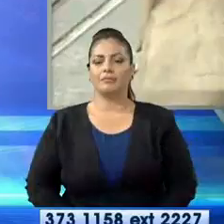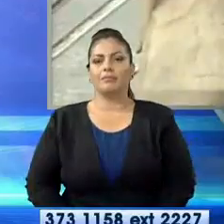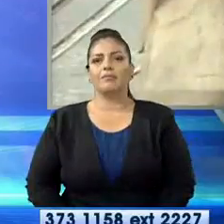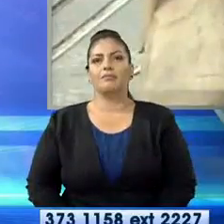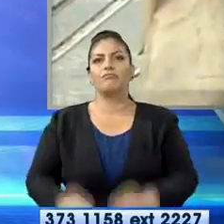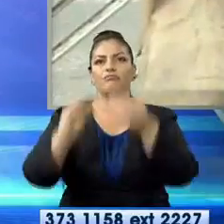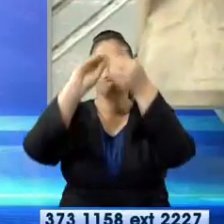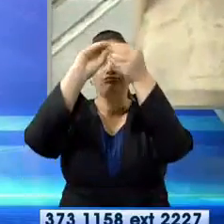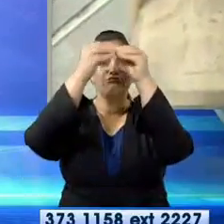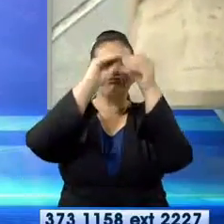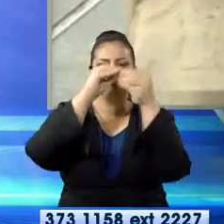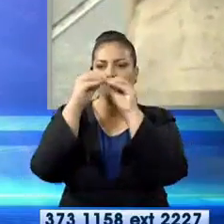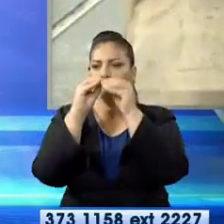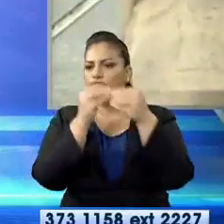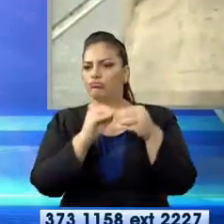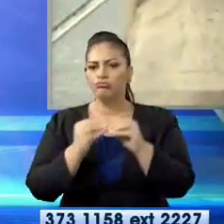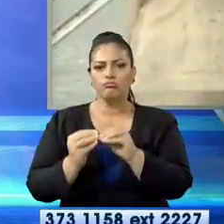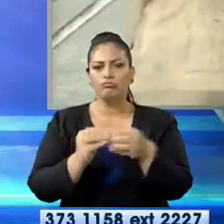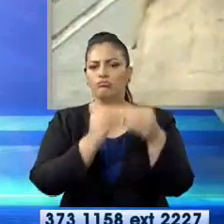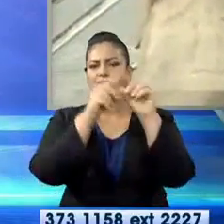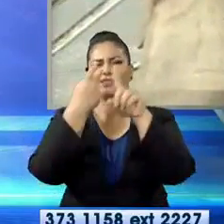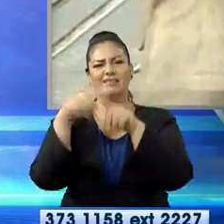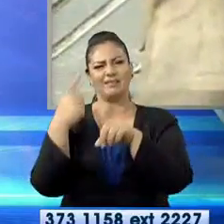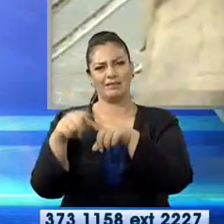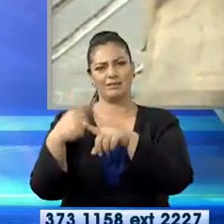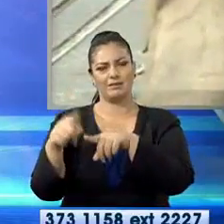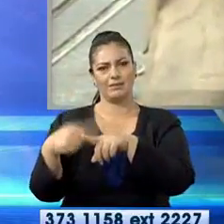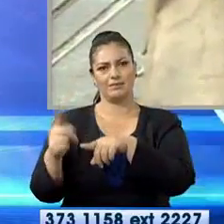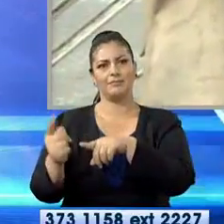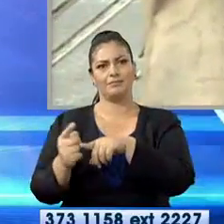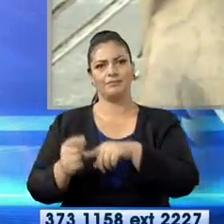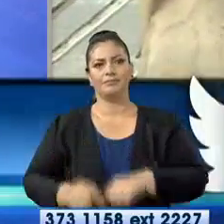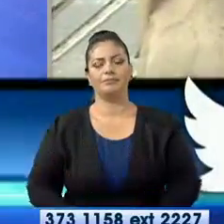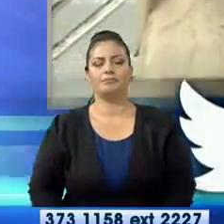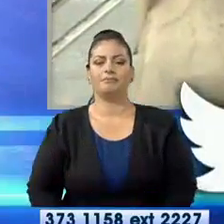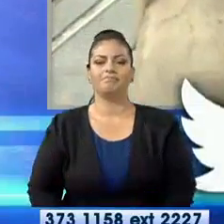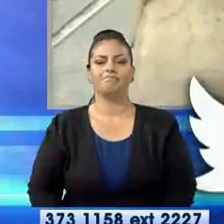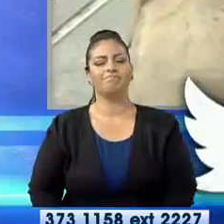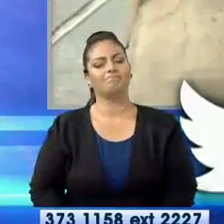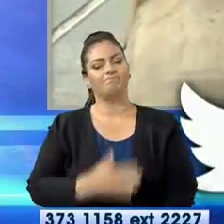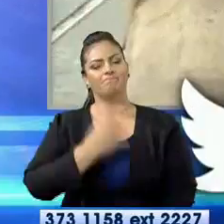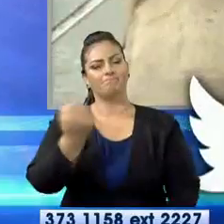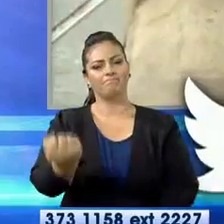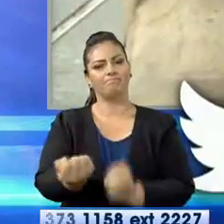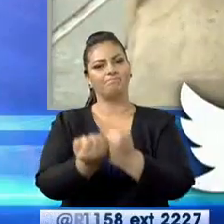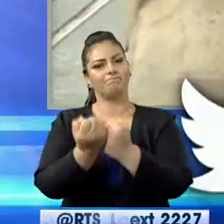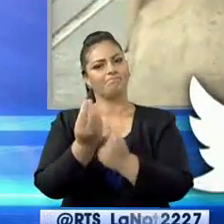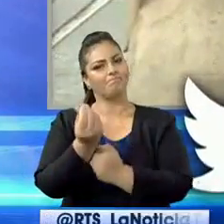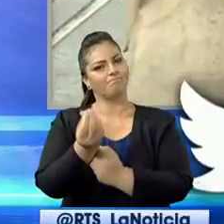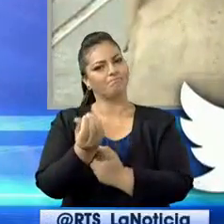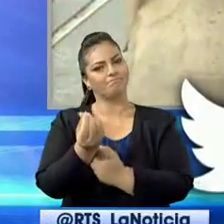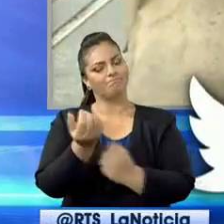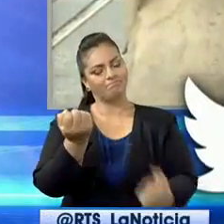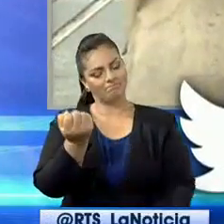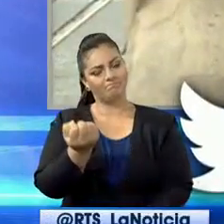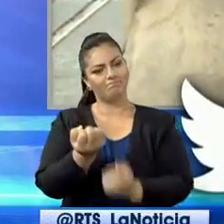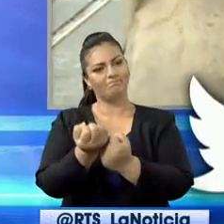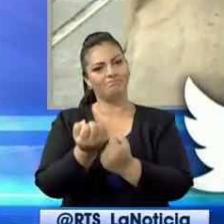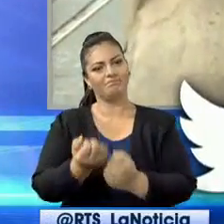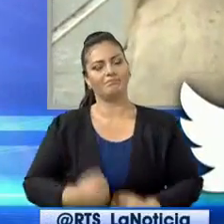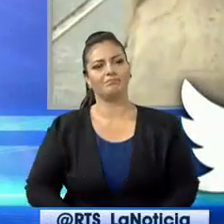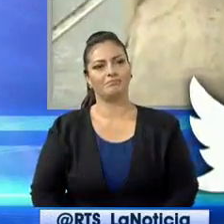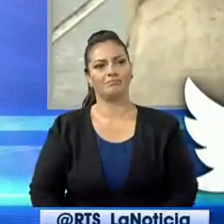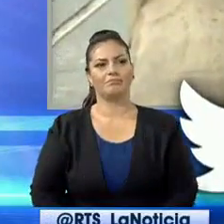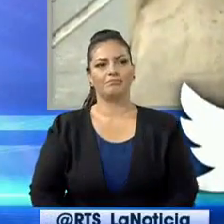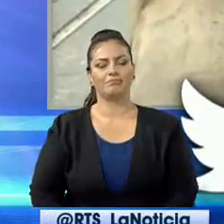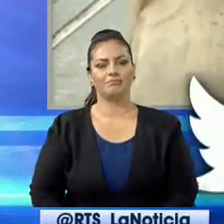de escenografía, como tú bien llamas, y de estos muñecos gigantes. Así que vamos a colaborar todos también. Porque es una forma también